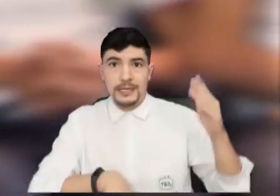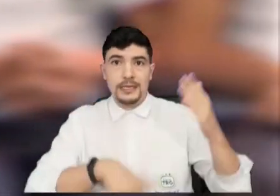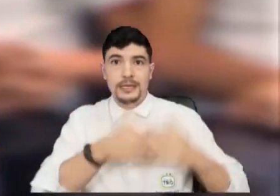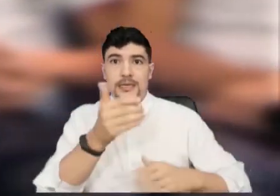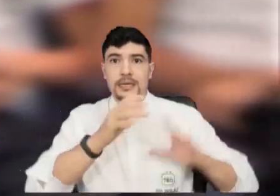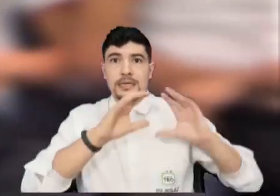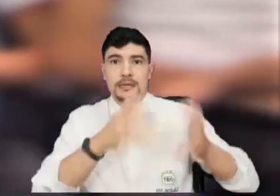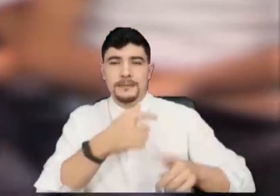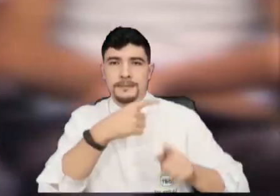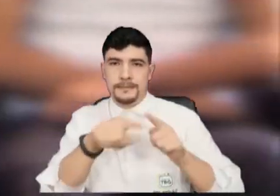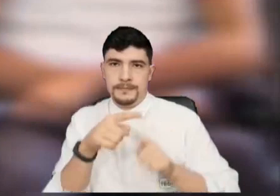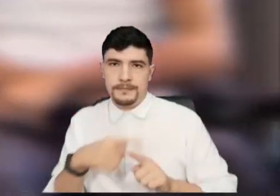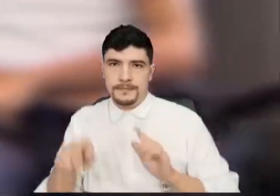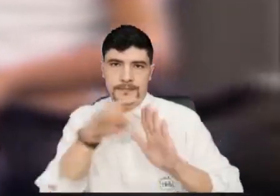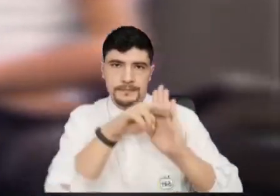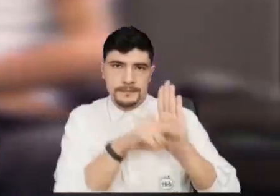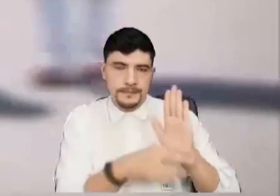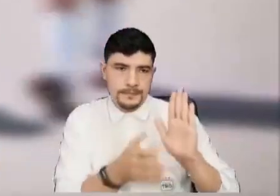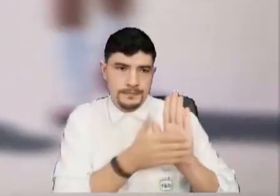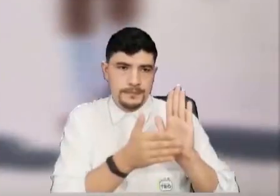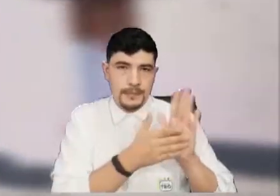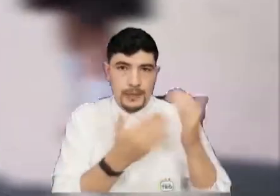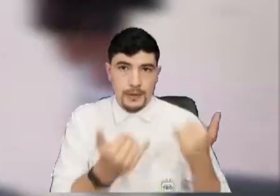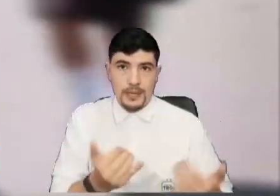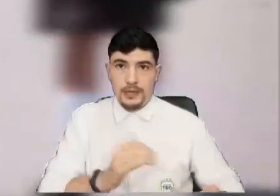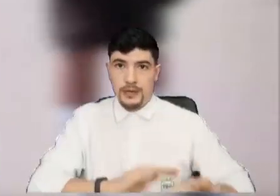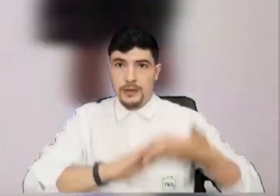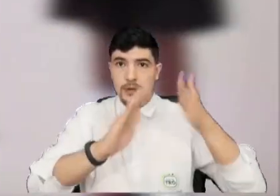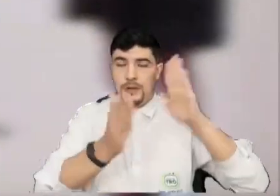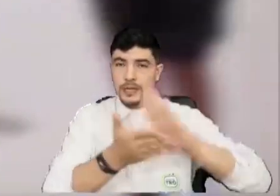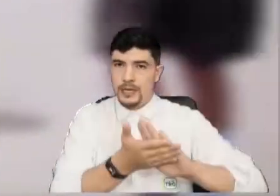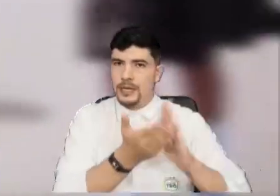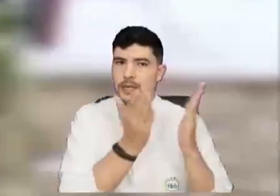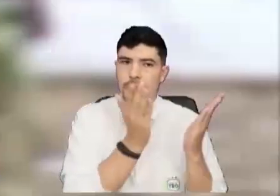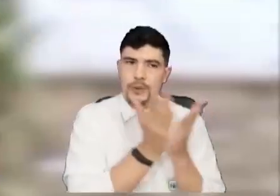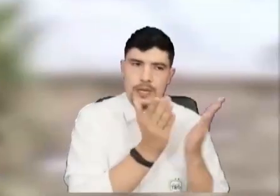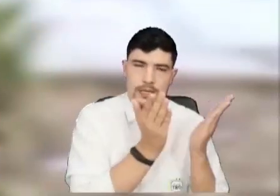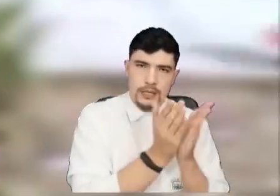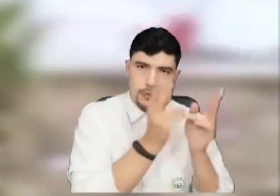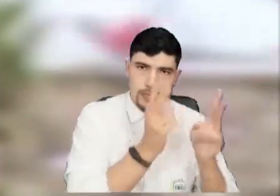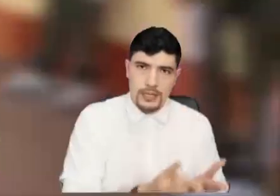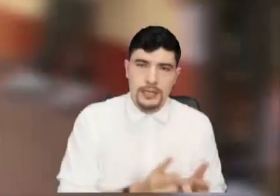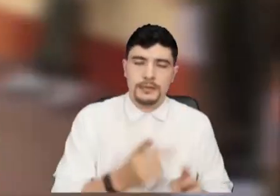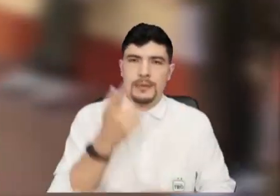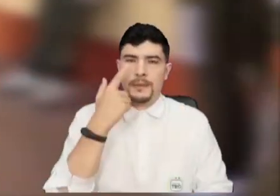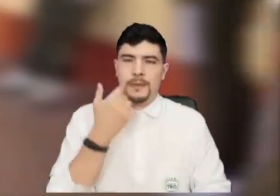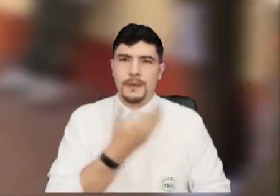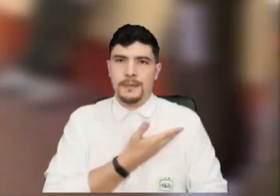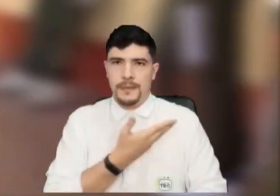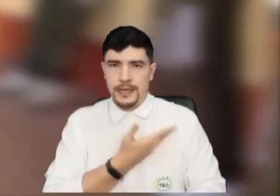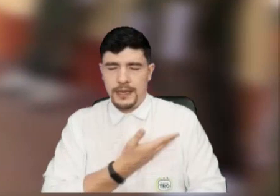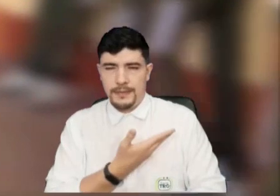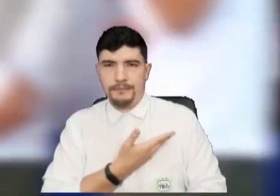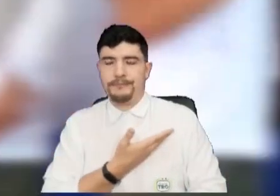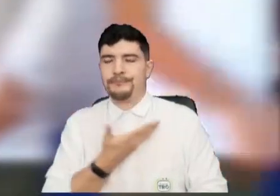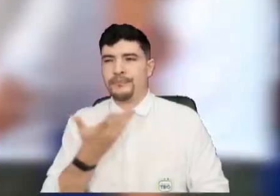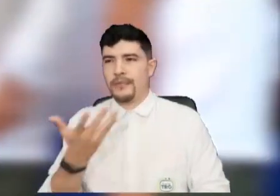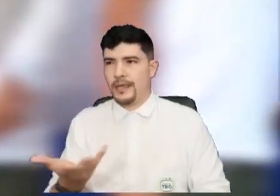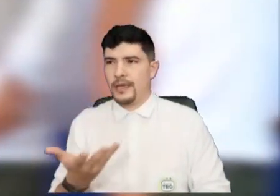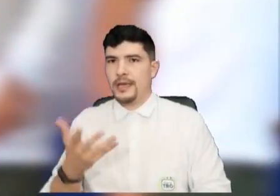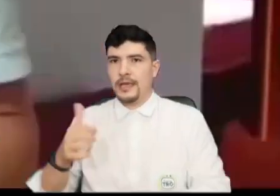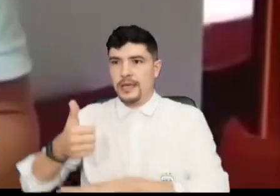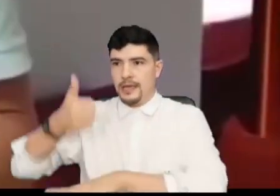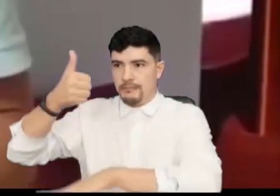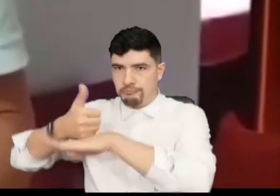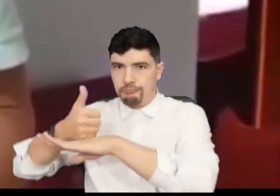y solo entre comunidad educativa padres de familia autoridades regionales y nacionales se podrá concertar esperamos